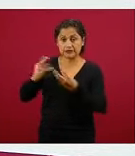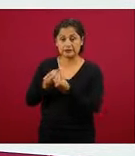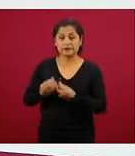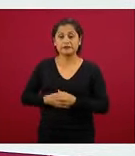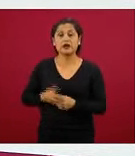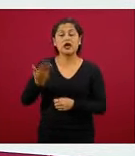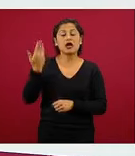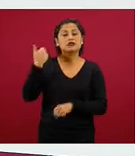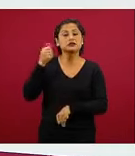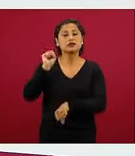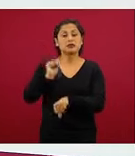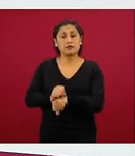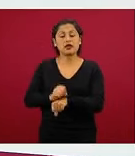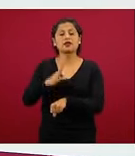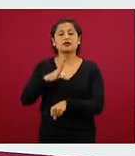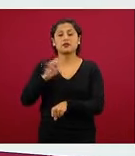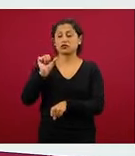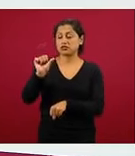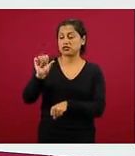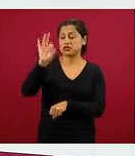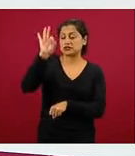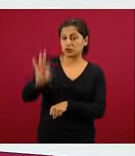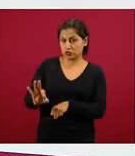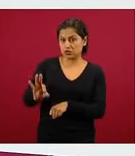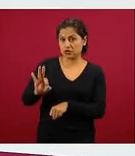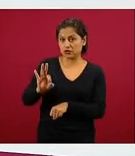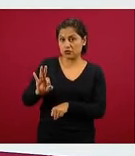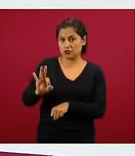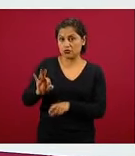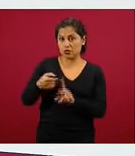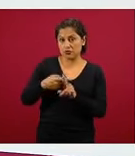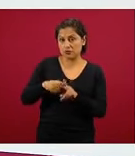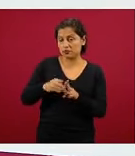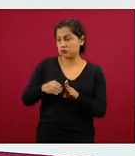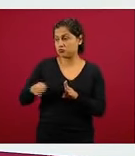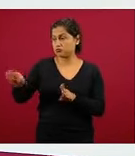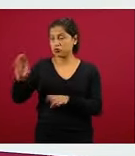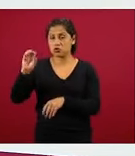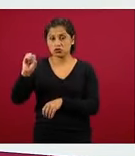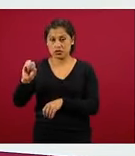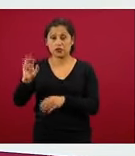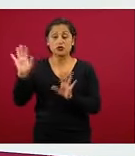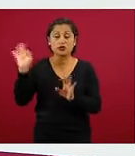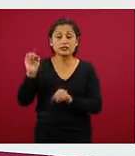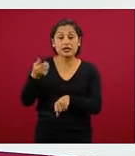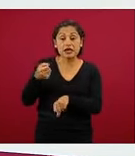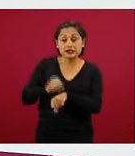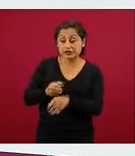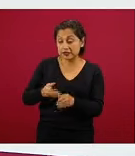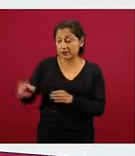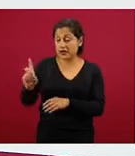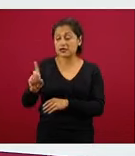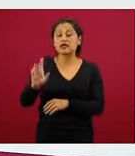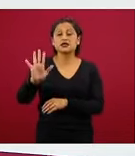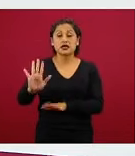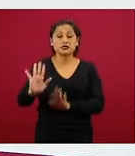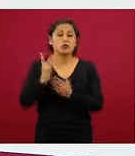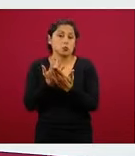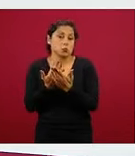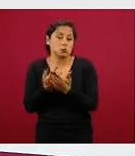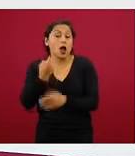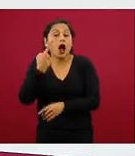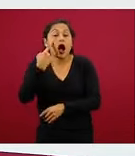pasada abrimos con 16% y acabamos en 0. Podría ocurrir esto para la semana 35, pero es importante